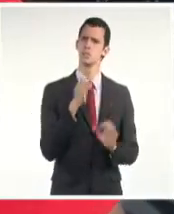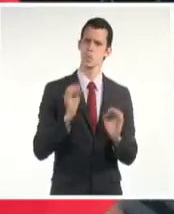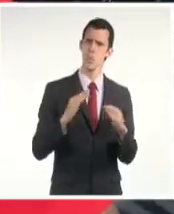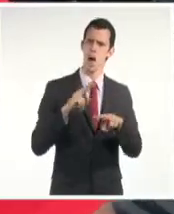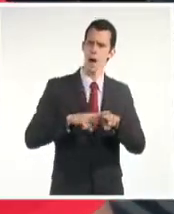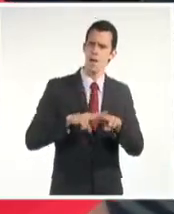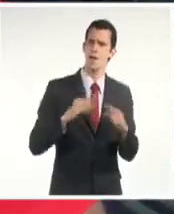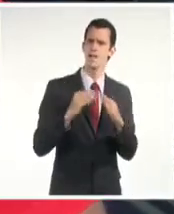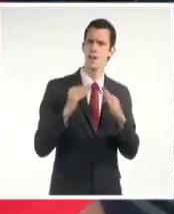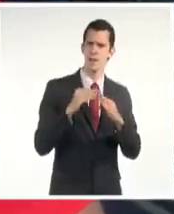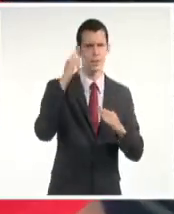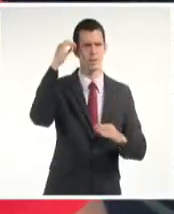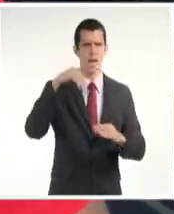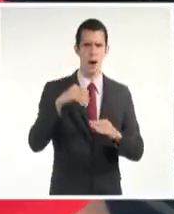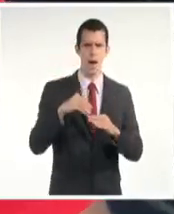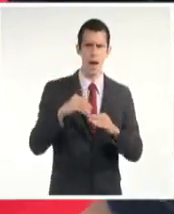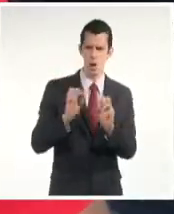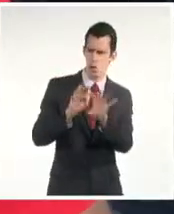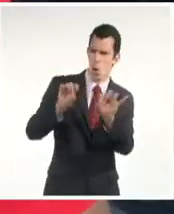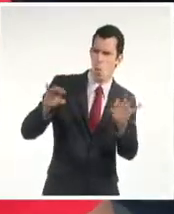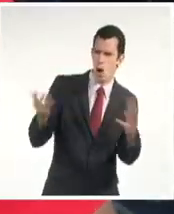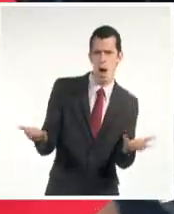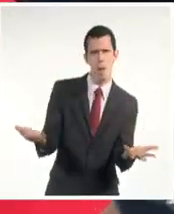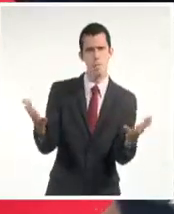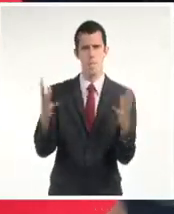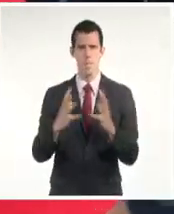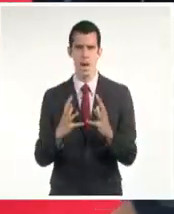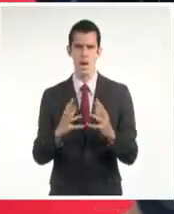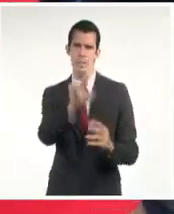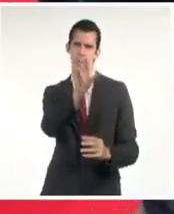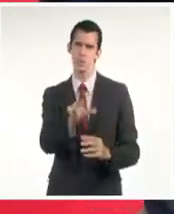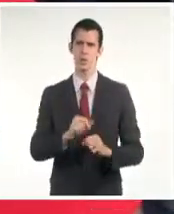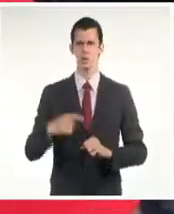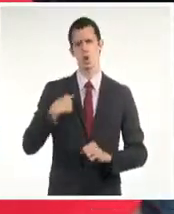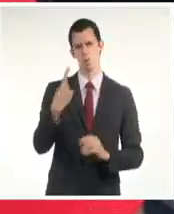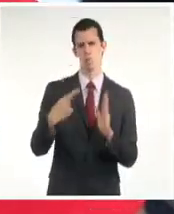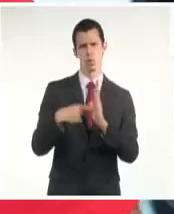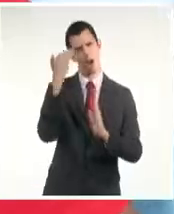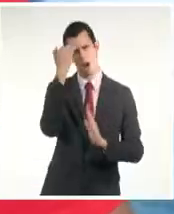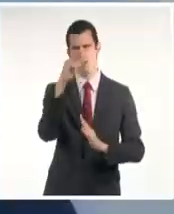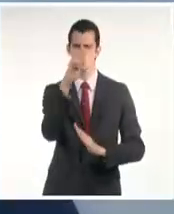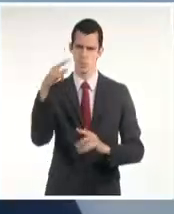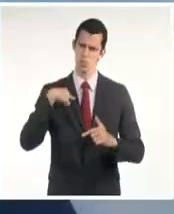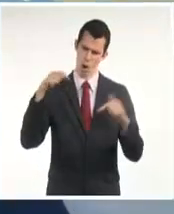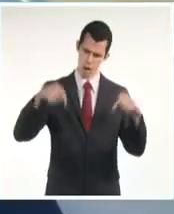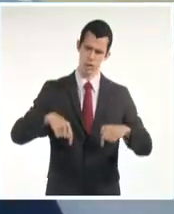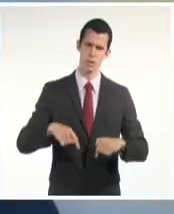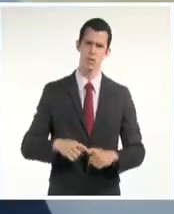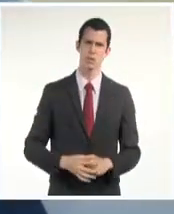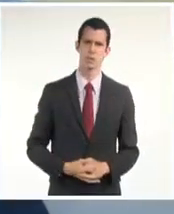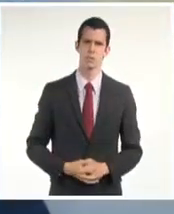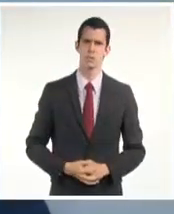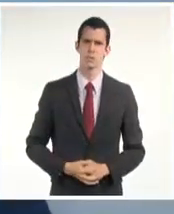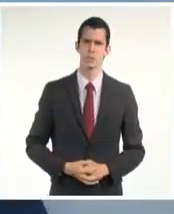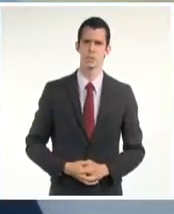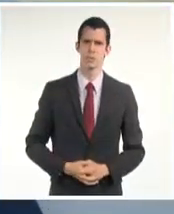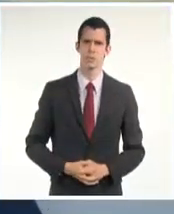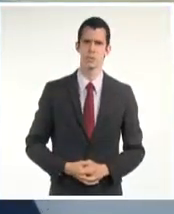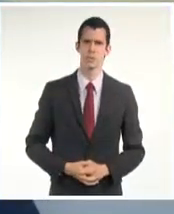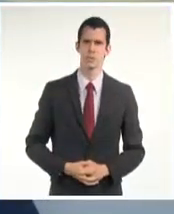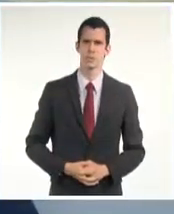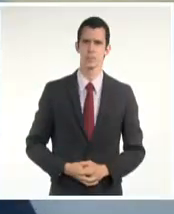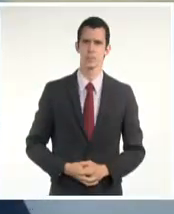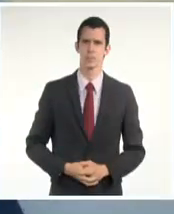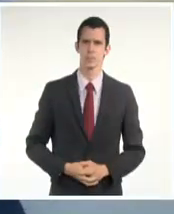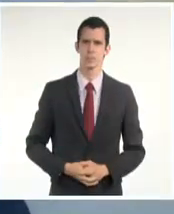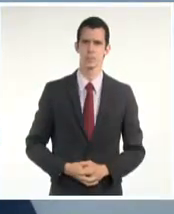de la capital en nombre de todo nuestro país. Yo soy de los agradecidos, por eso estoy aquí. Es un acto de